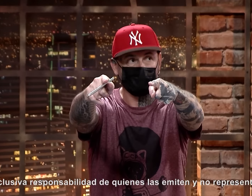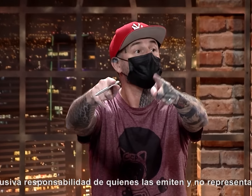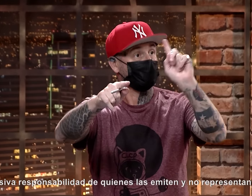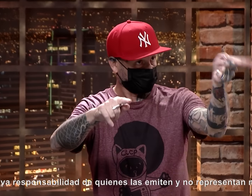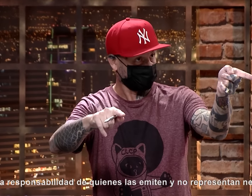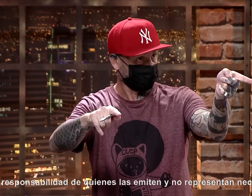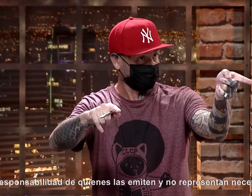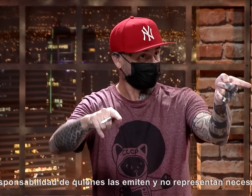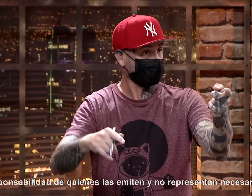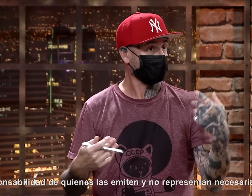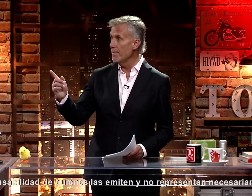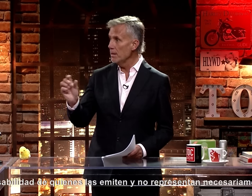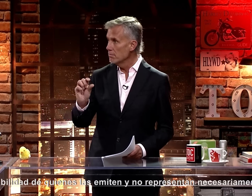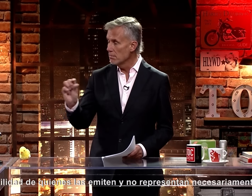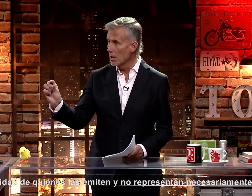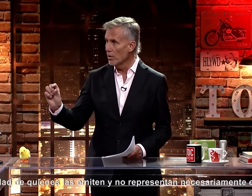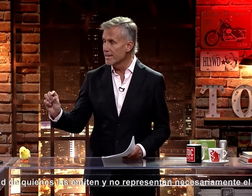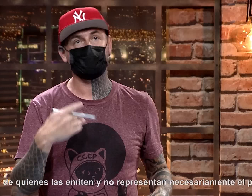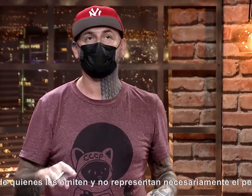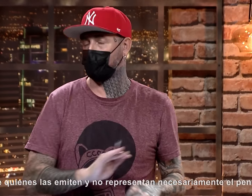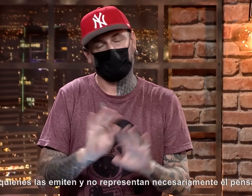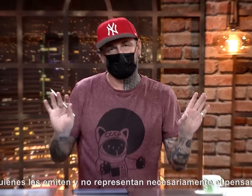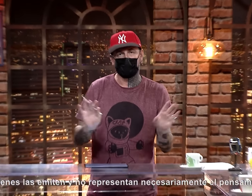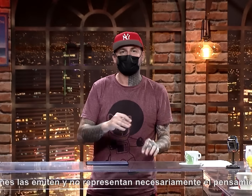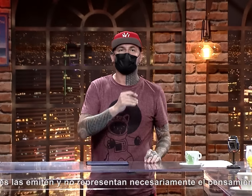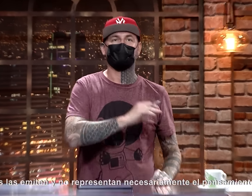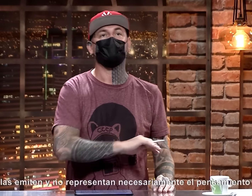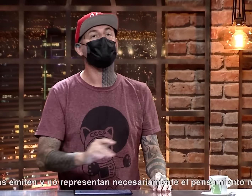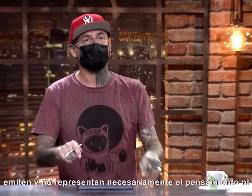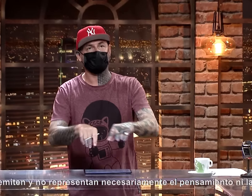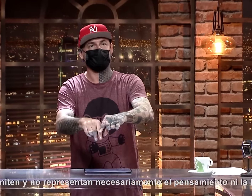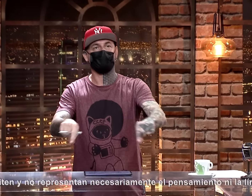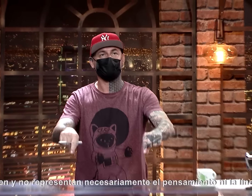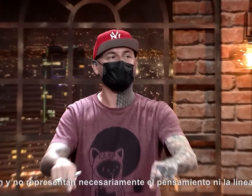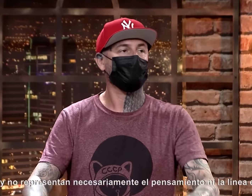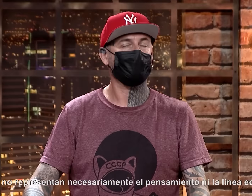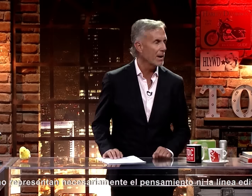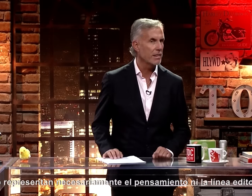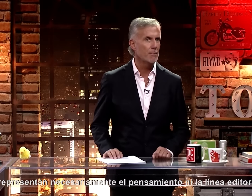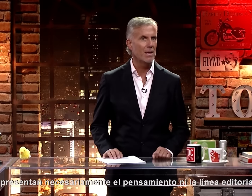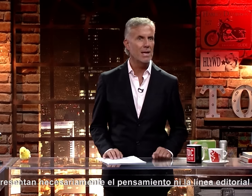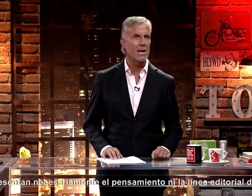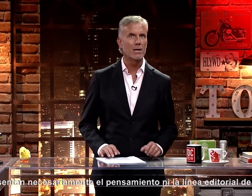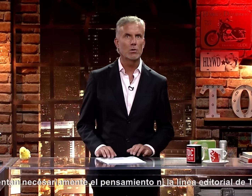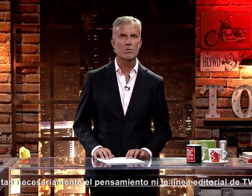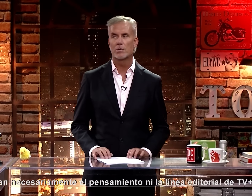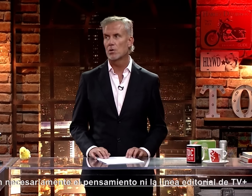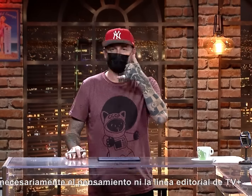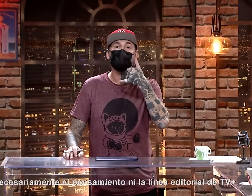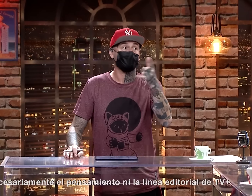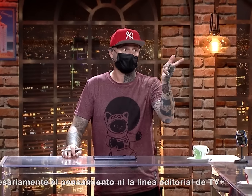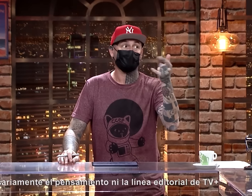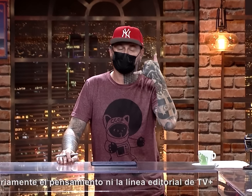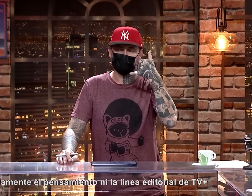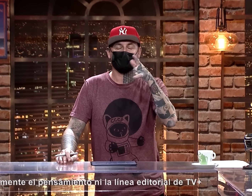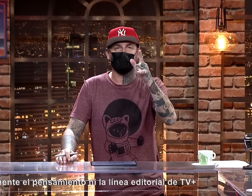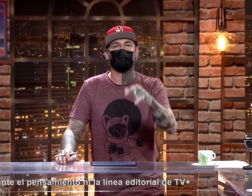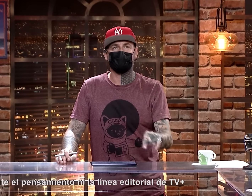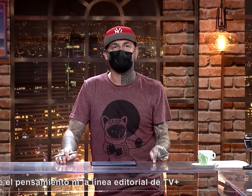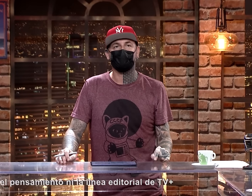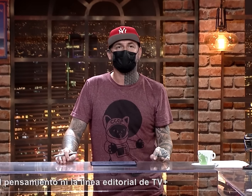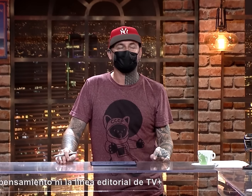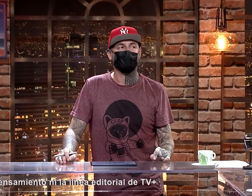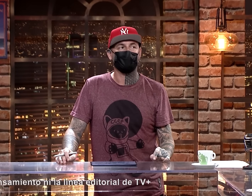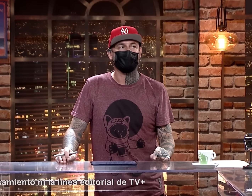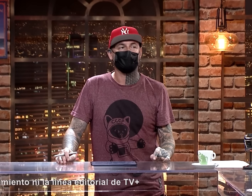de temas. Lápiz, ¿algo que decir? El Instagram de Lápiz para las despedidas y todo, sobre todo ahora que se viene el fin de semana. Y